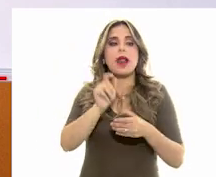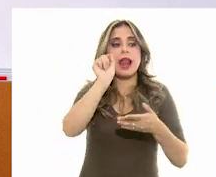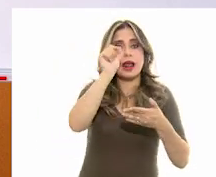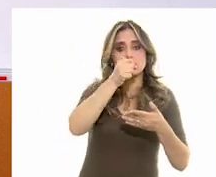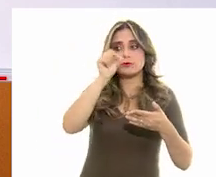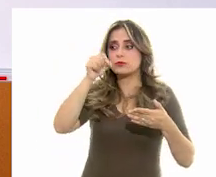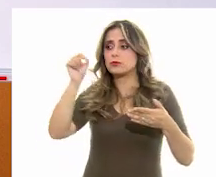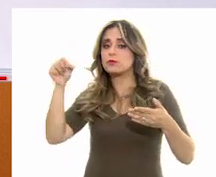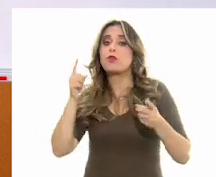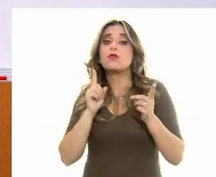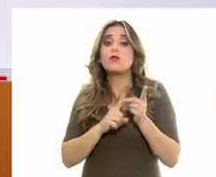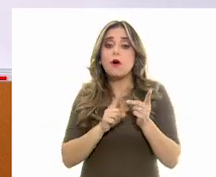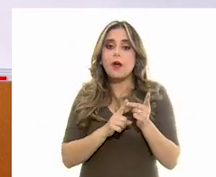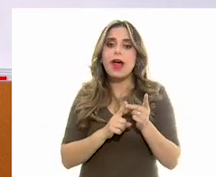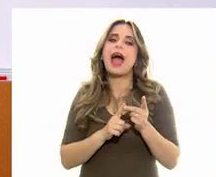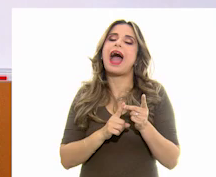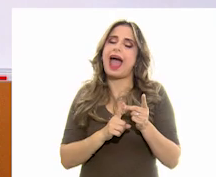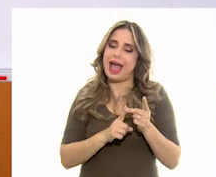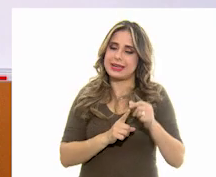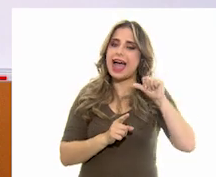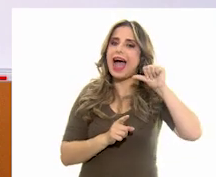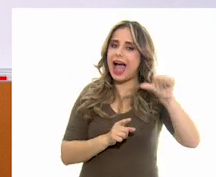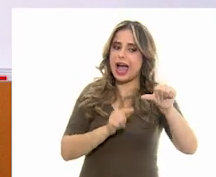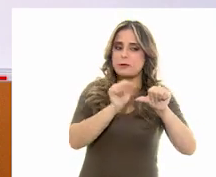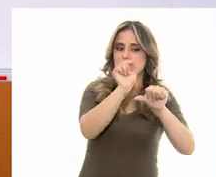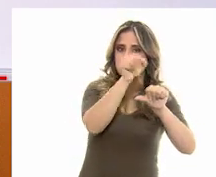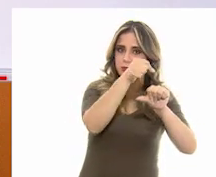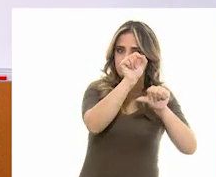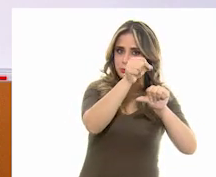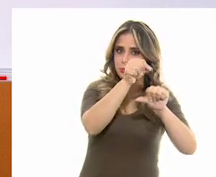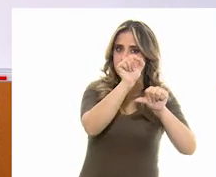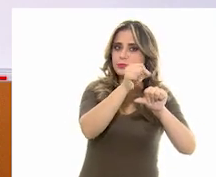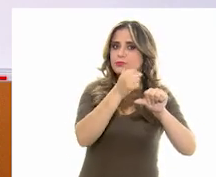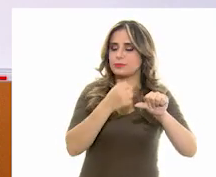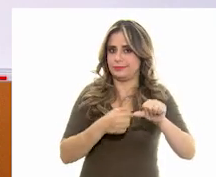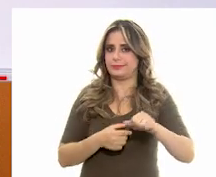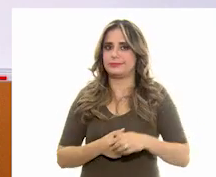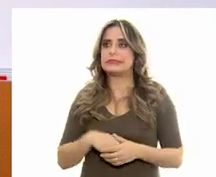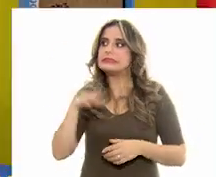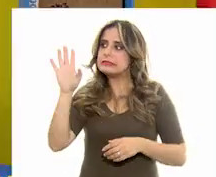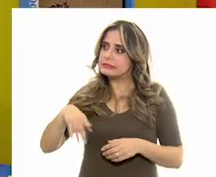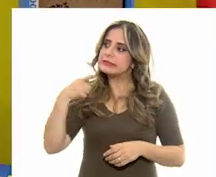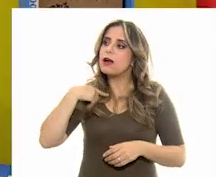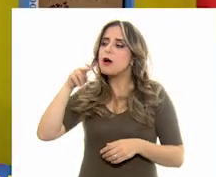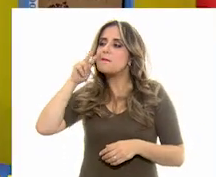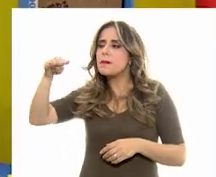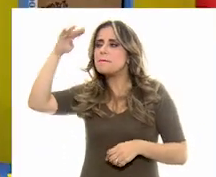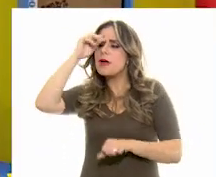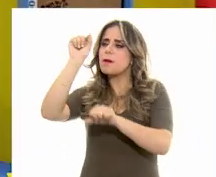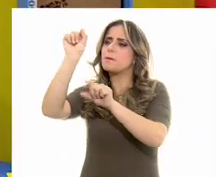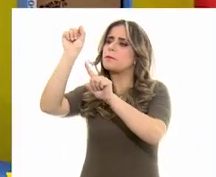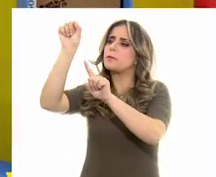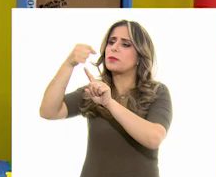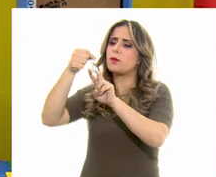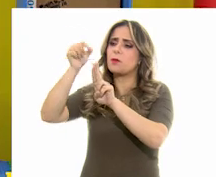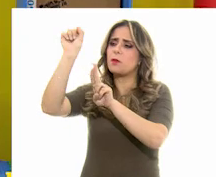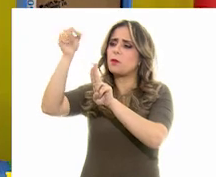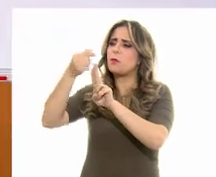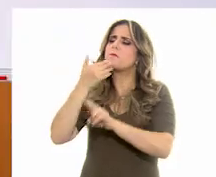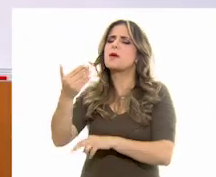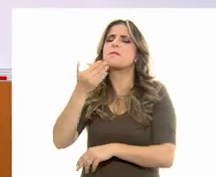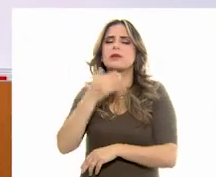la A. En la A, muy bien. Ahora. ¡Ay, casi caigo en esto, maestra! Fíjense muy